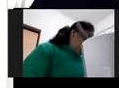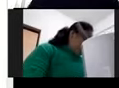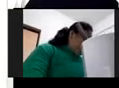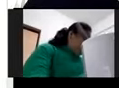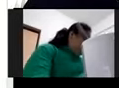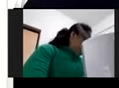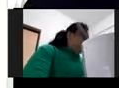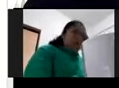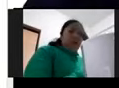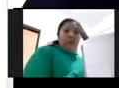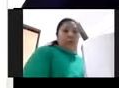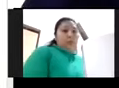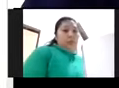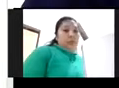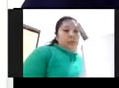a